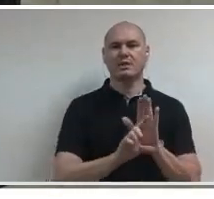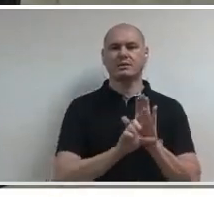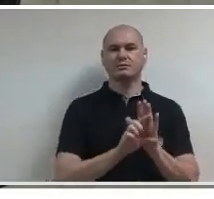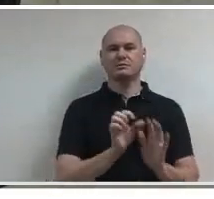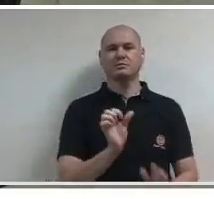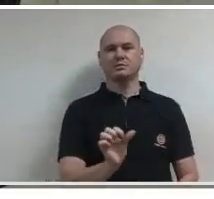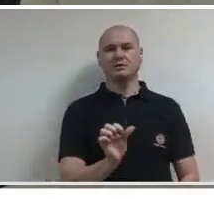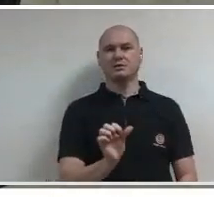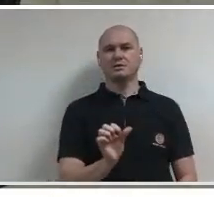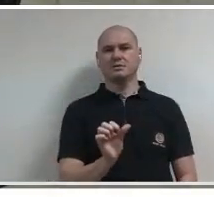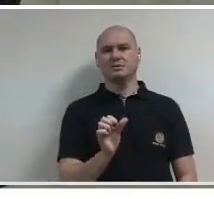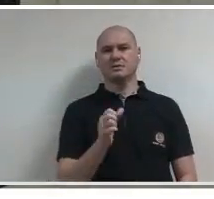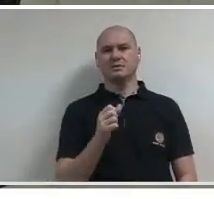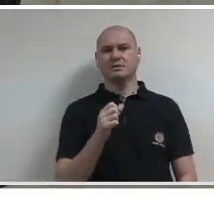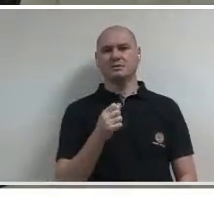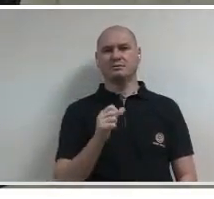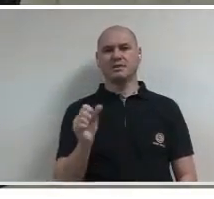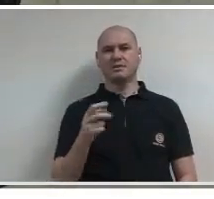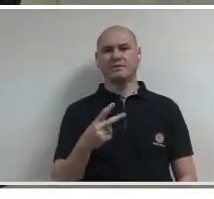por agua per ley